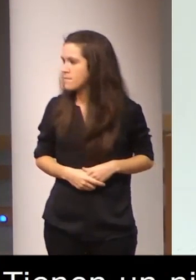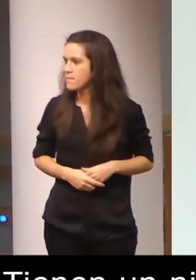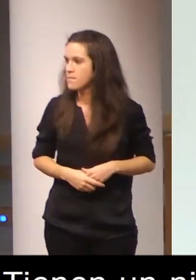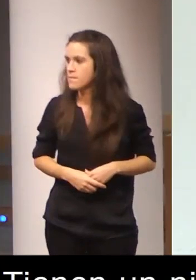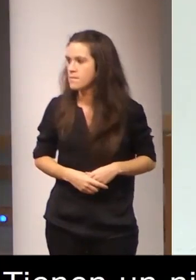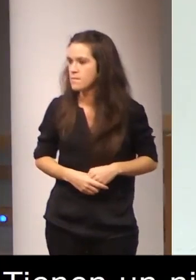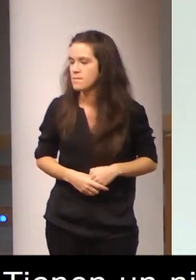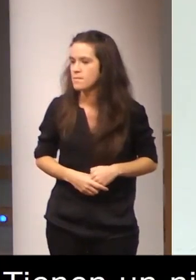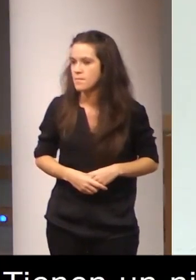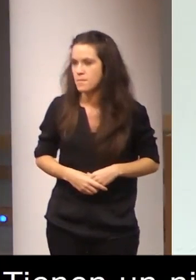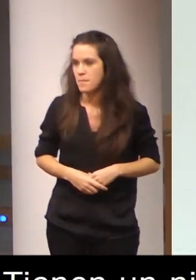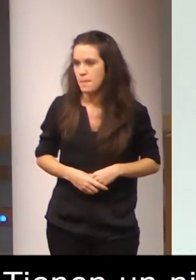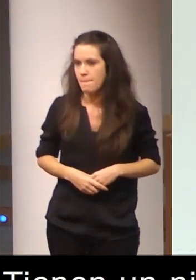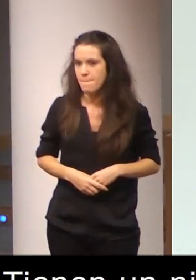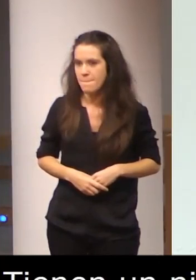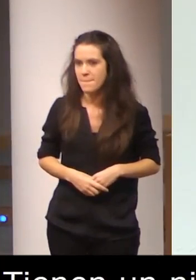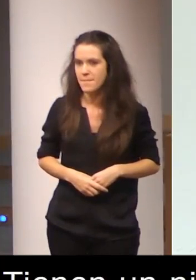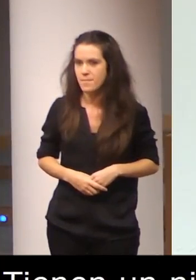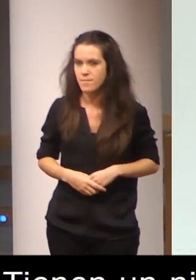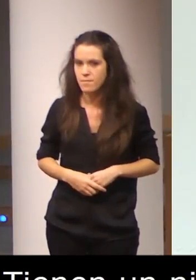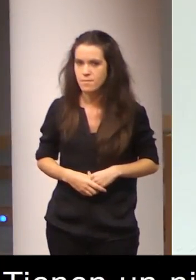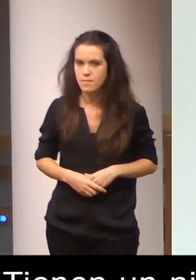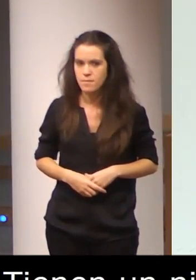Vamos más adelante. A ver.